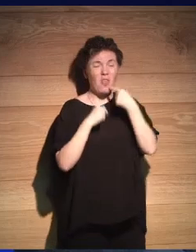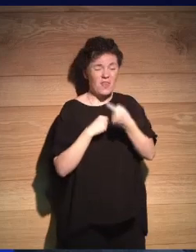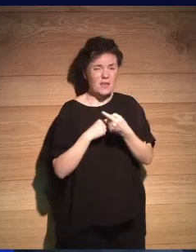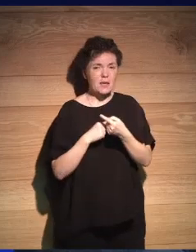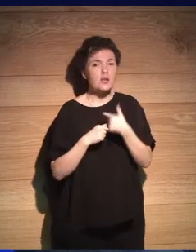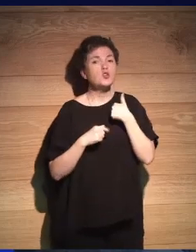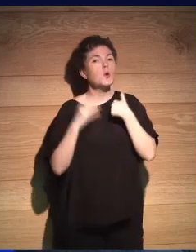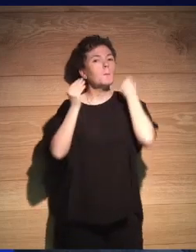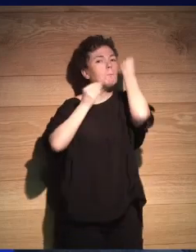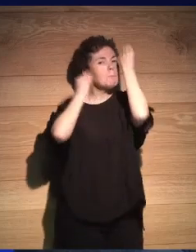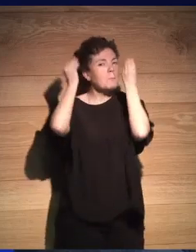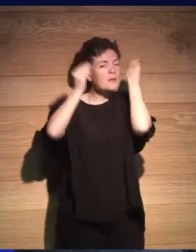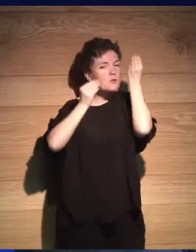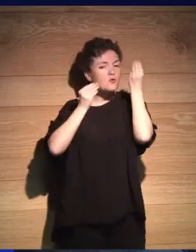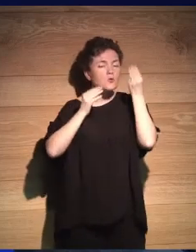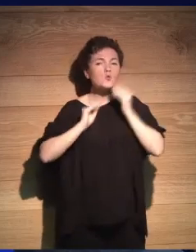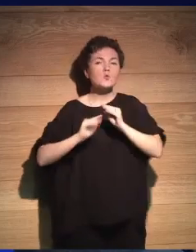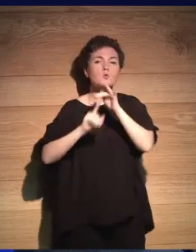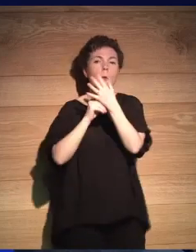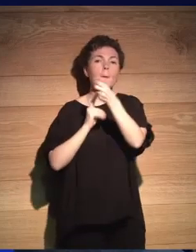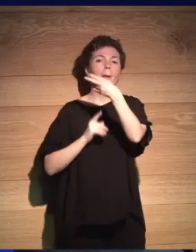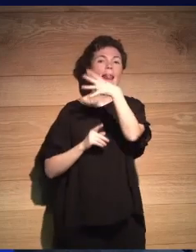yo pienso que en el caso de Barea